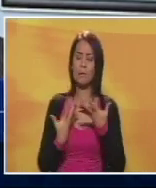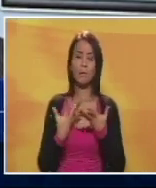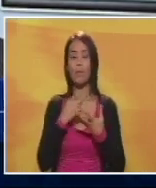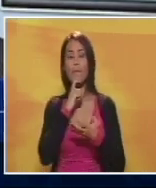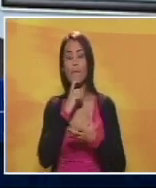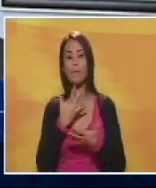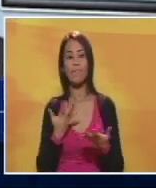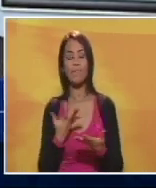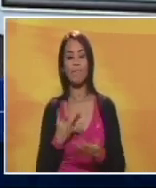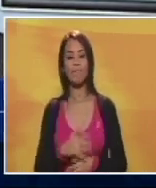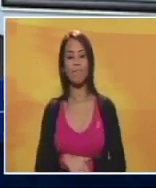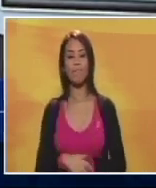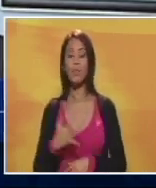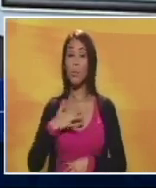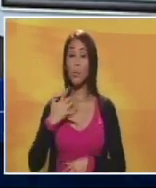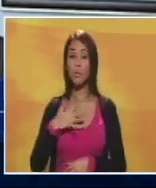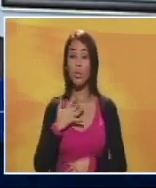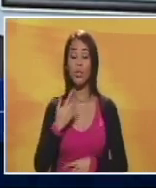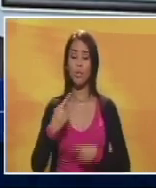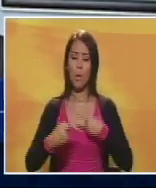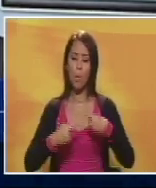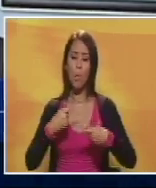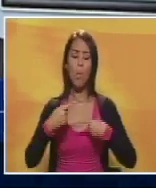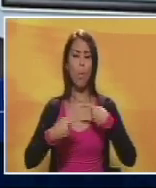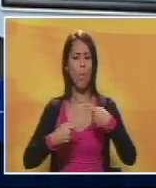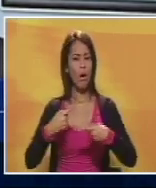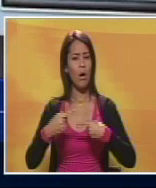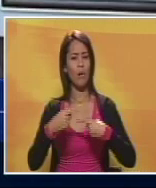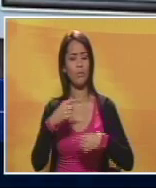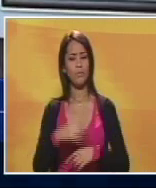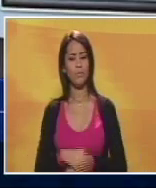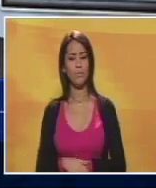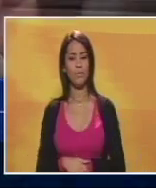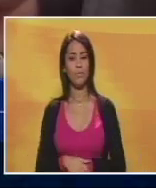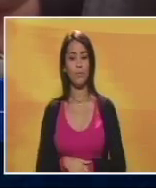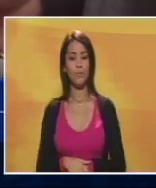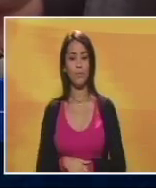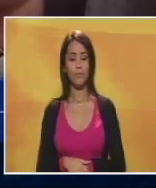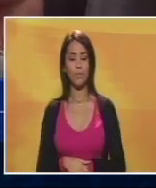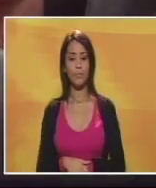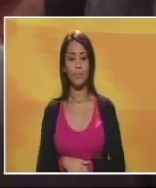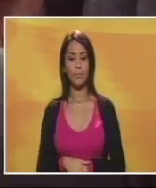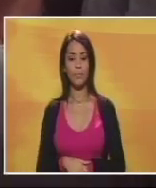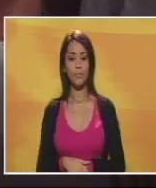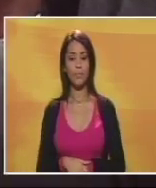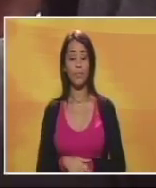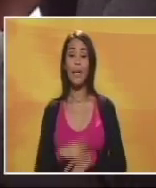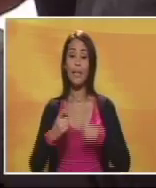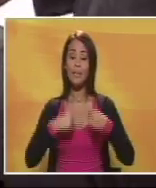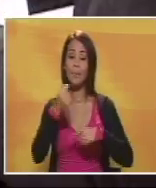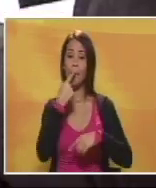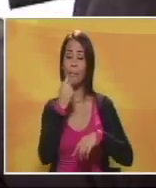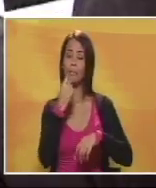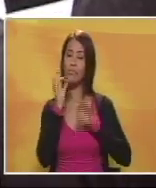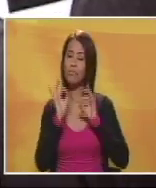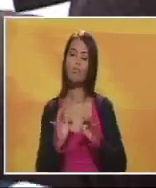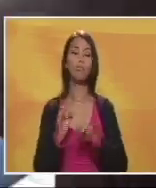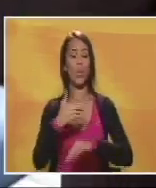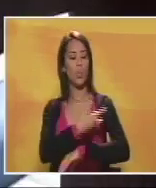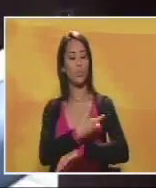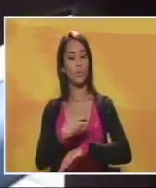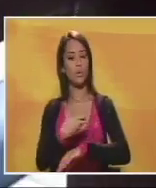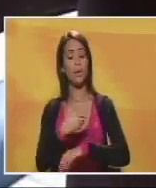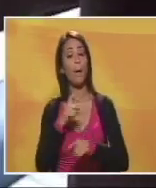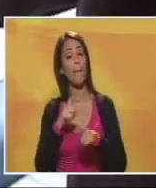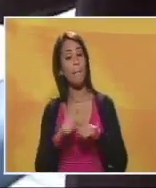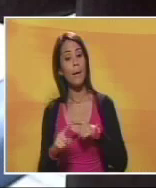síntomas ¿verdad? De día a día, queremos evitar que el paciente pierda función. El tratamiento ideal para estos pacientes es inyectable,